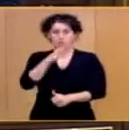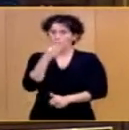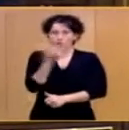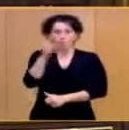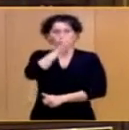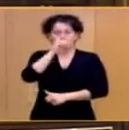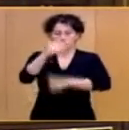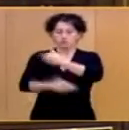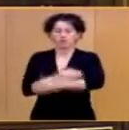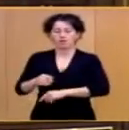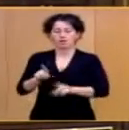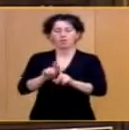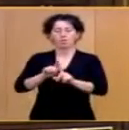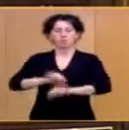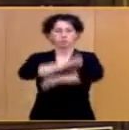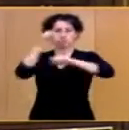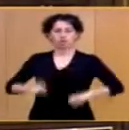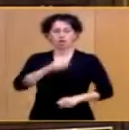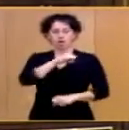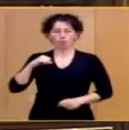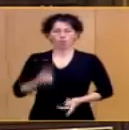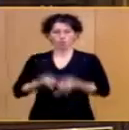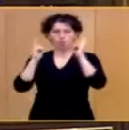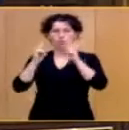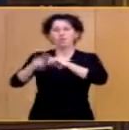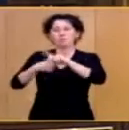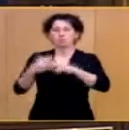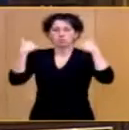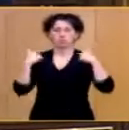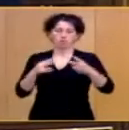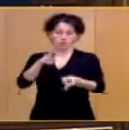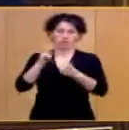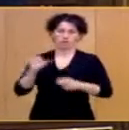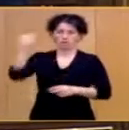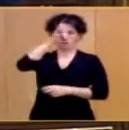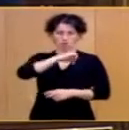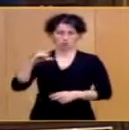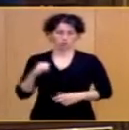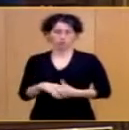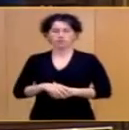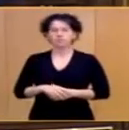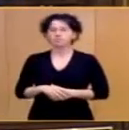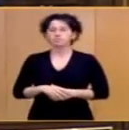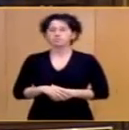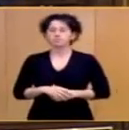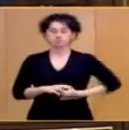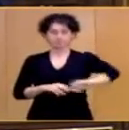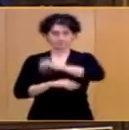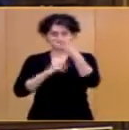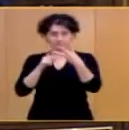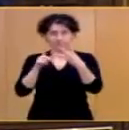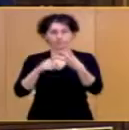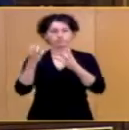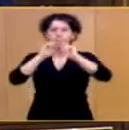la plena autonomía y responsabilización fiscal de las comunidades autónomas. En tercer lugar, hay que reformar